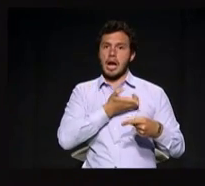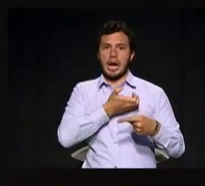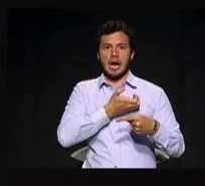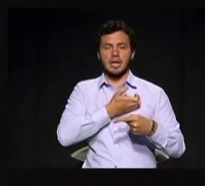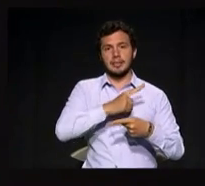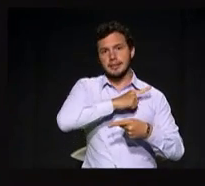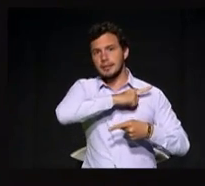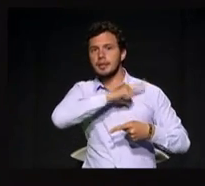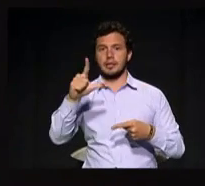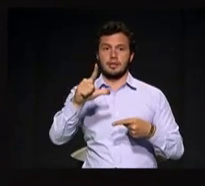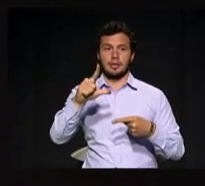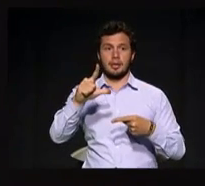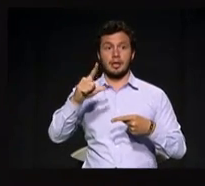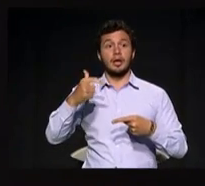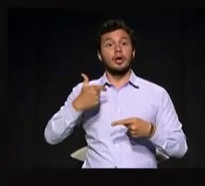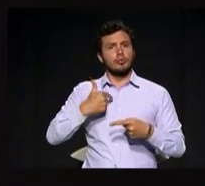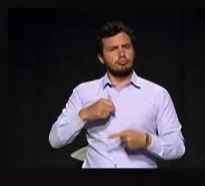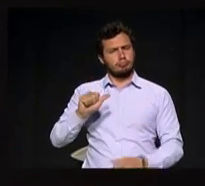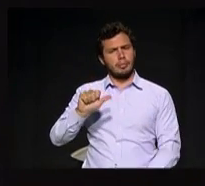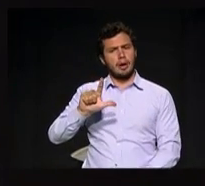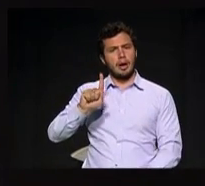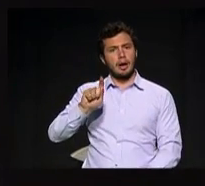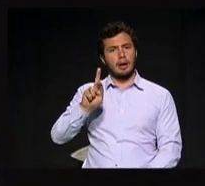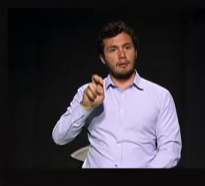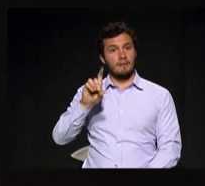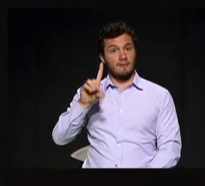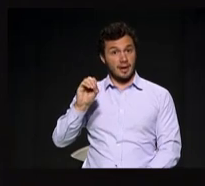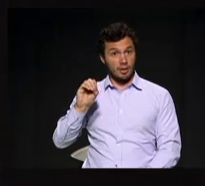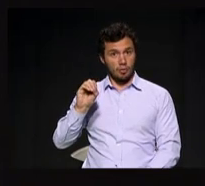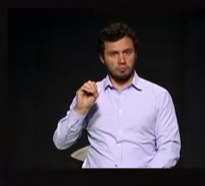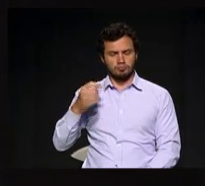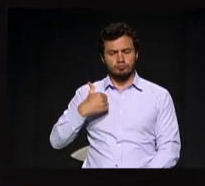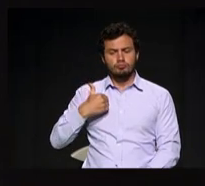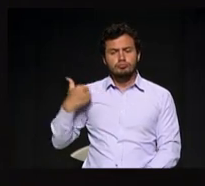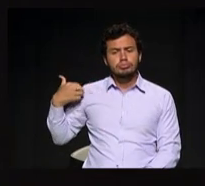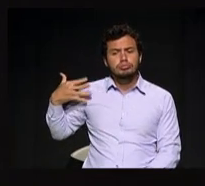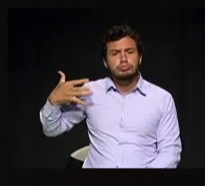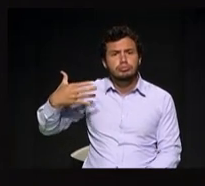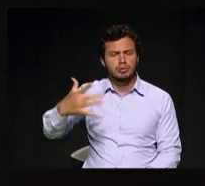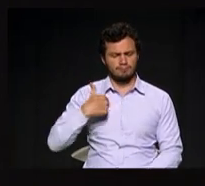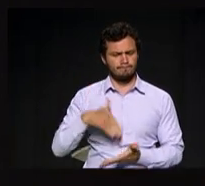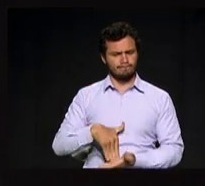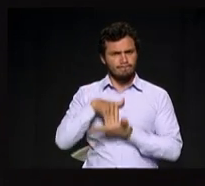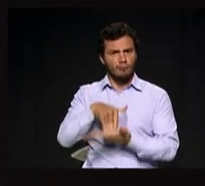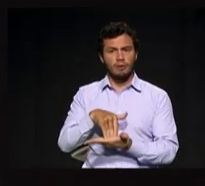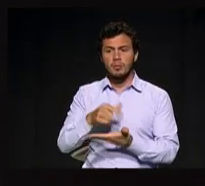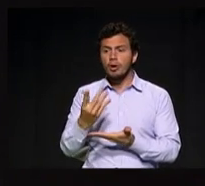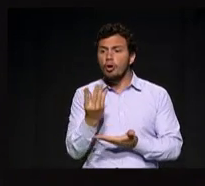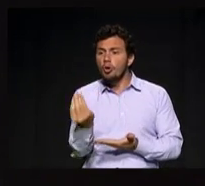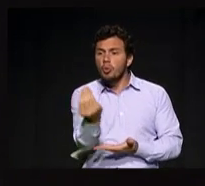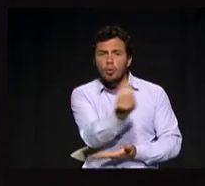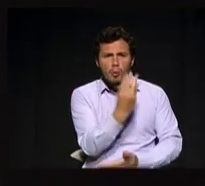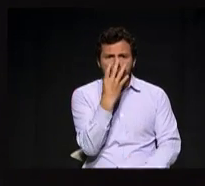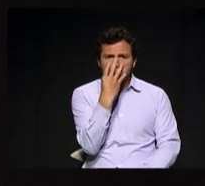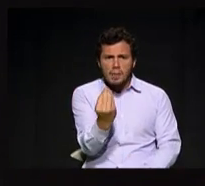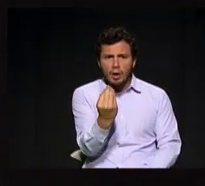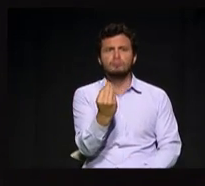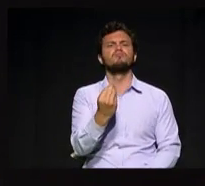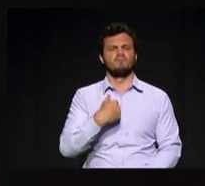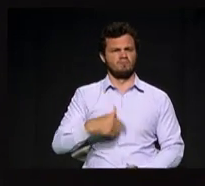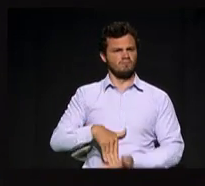y alfredo ramos siempre en su carrera ha demostrado que ha sido coherente firme frente al accionar criminal nosotros hemos pensado que